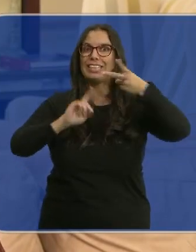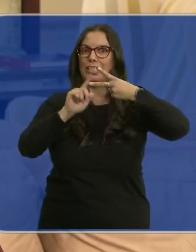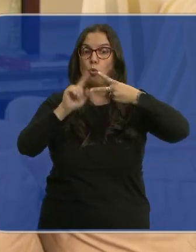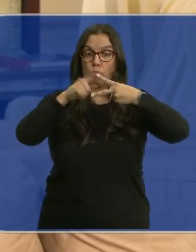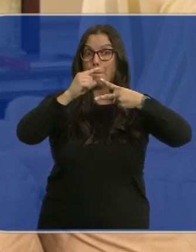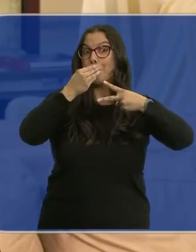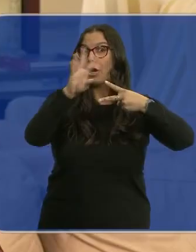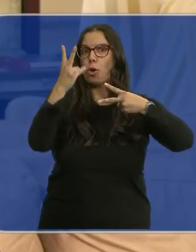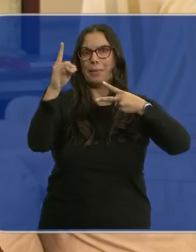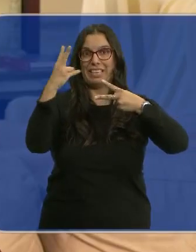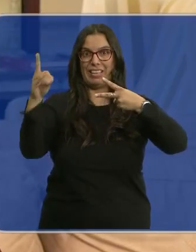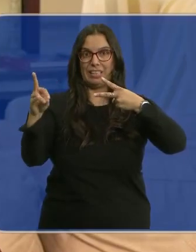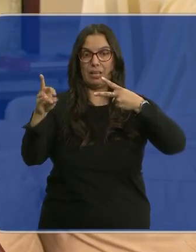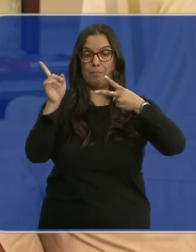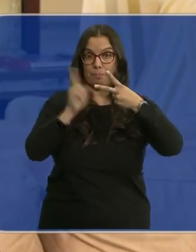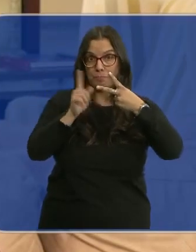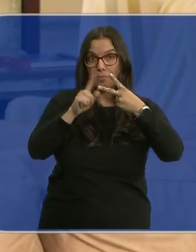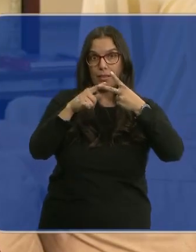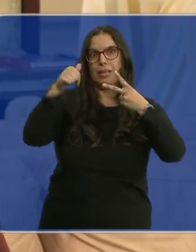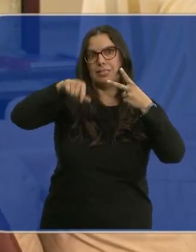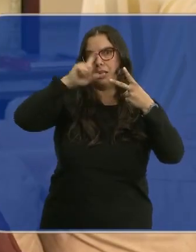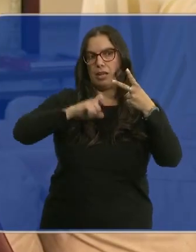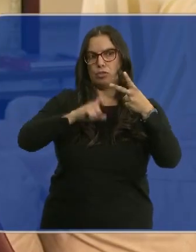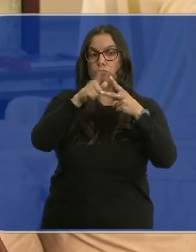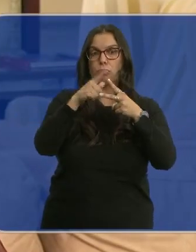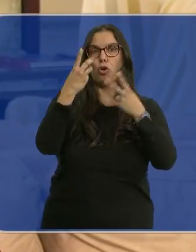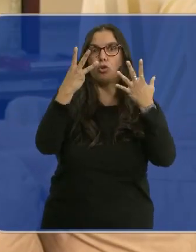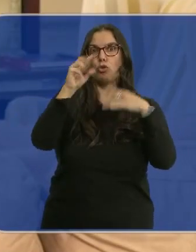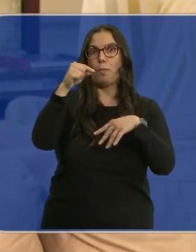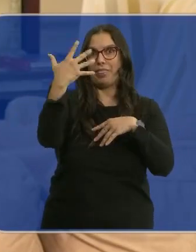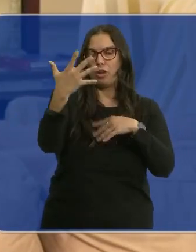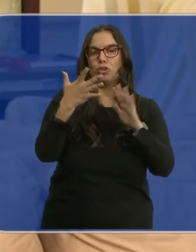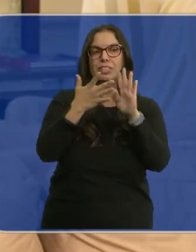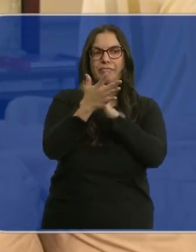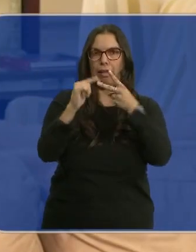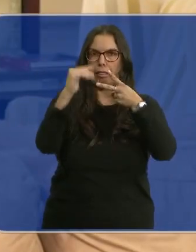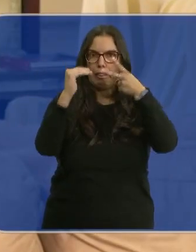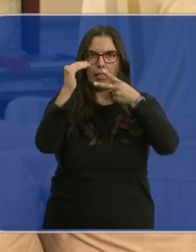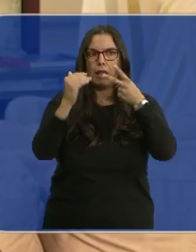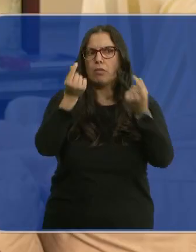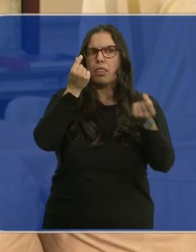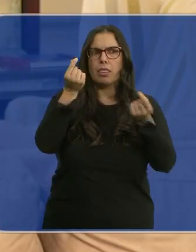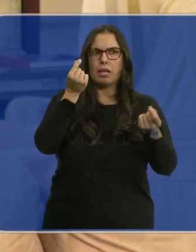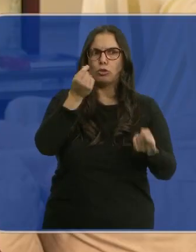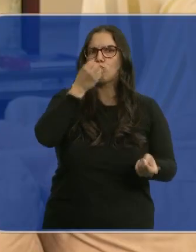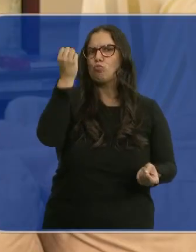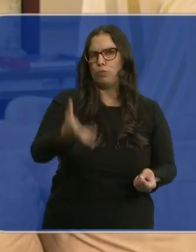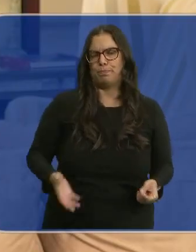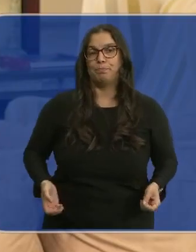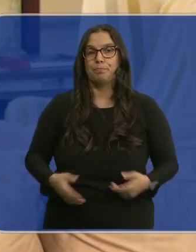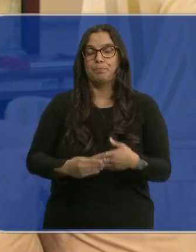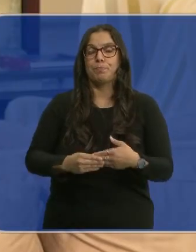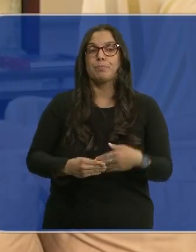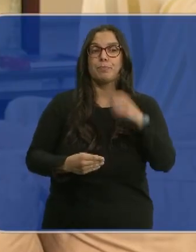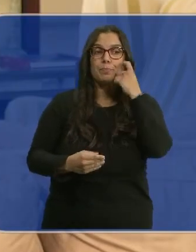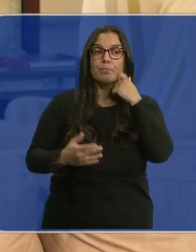por detrás del año 2020, que estuvo en 8,5 millones de toneladas. Es decir, estamos en unos datos excelentes. Pero